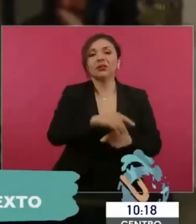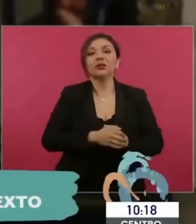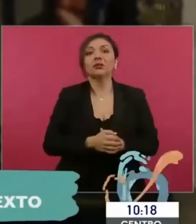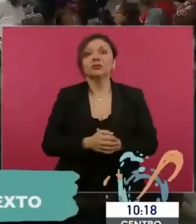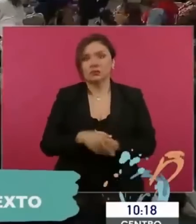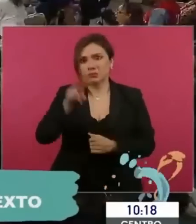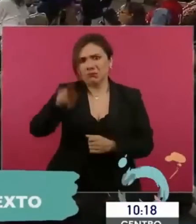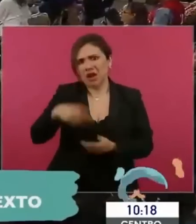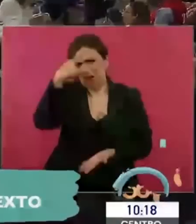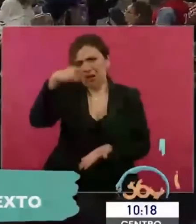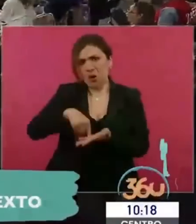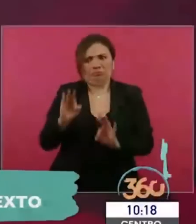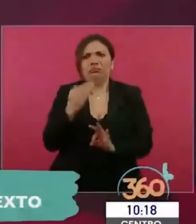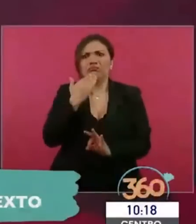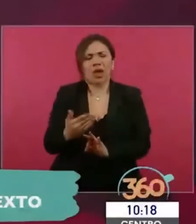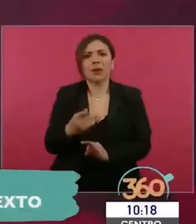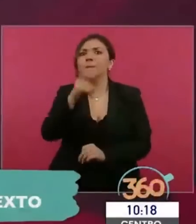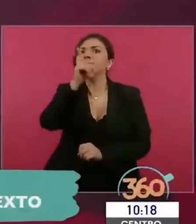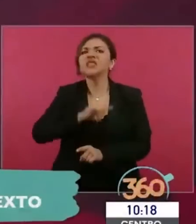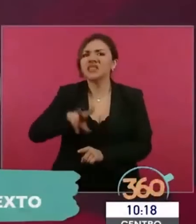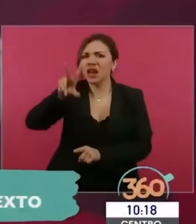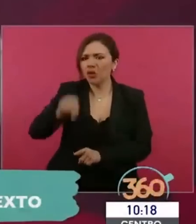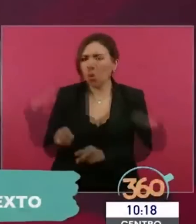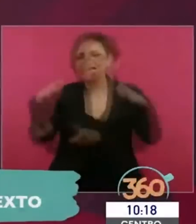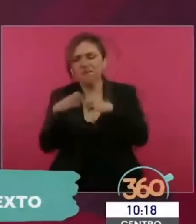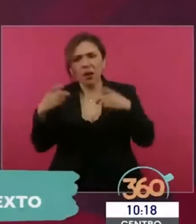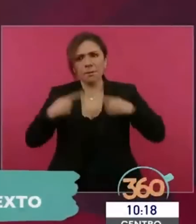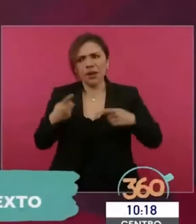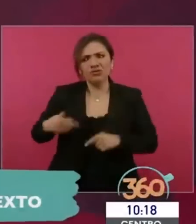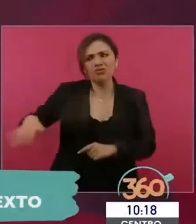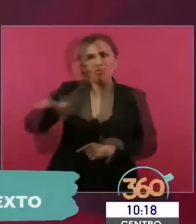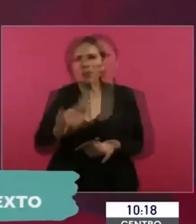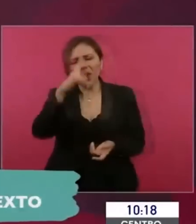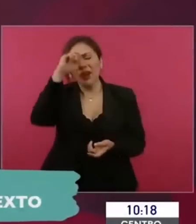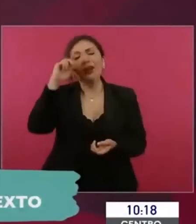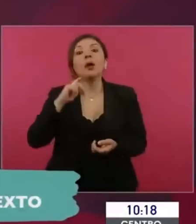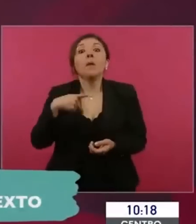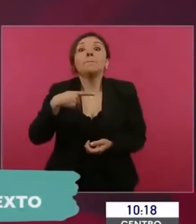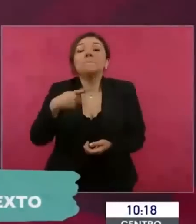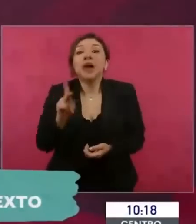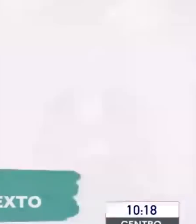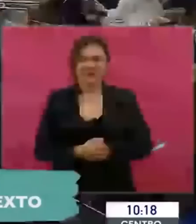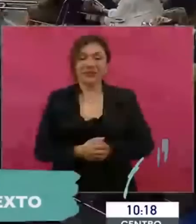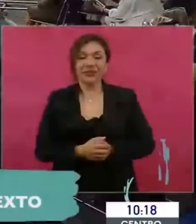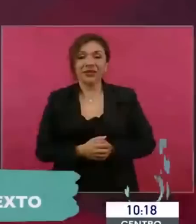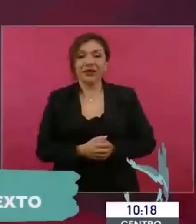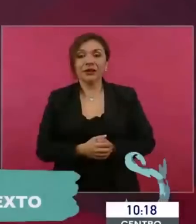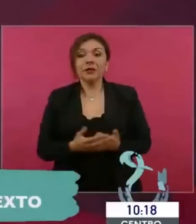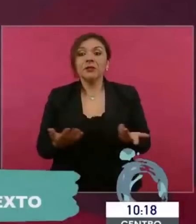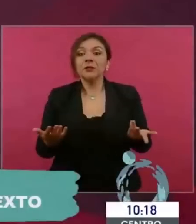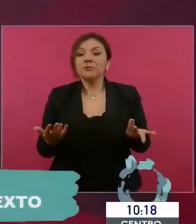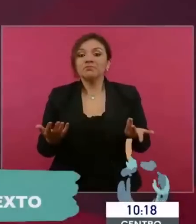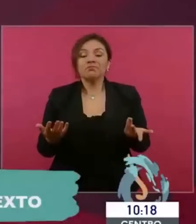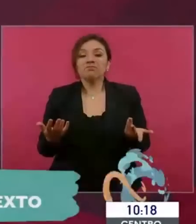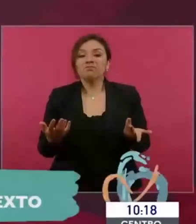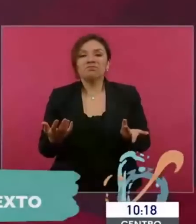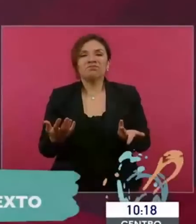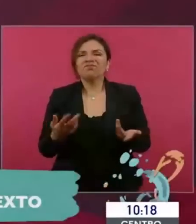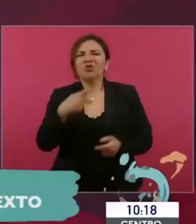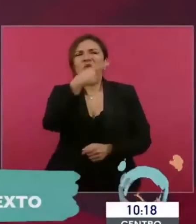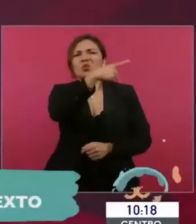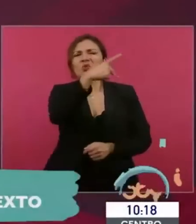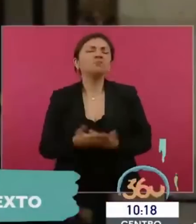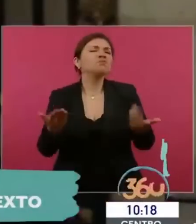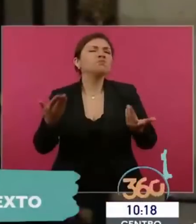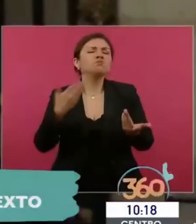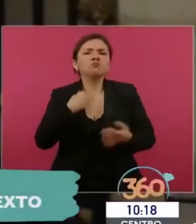no mentir No robar no traicionar al pueblo pero no traen eso es pura